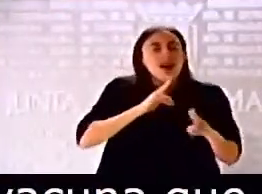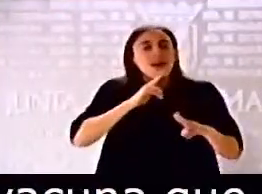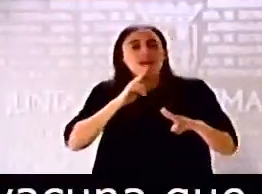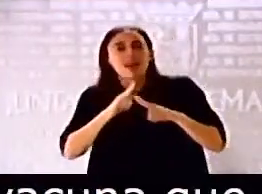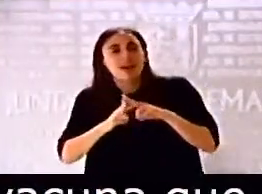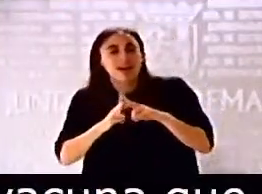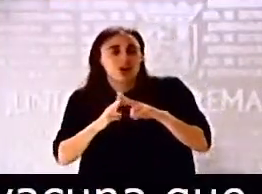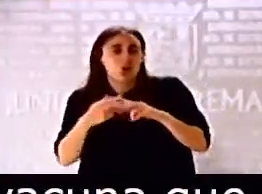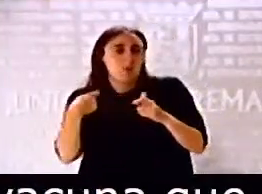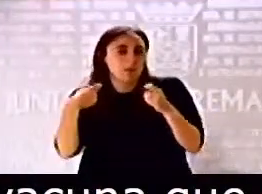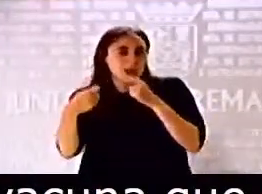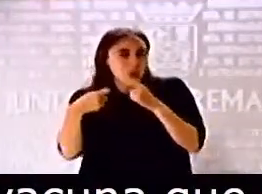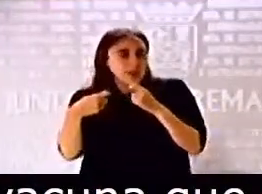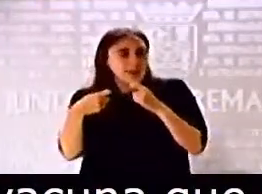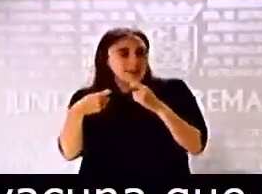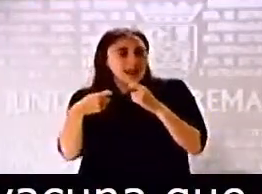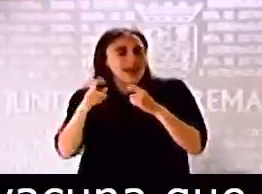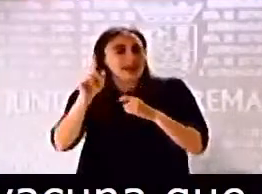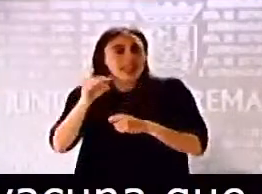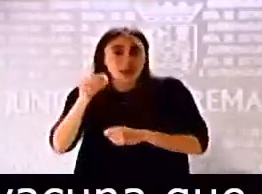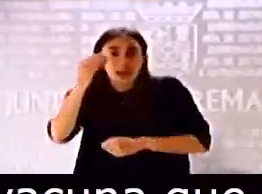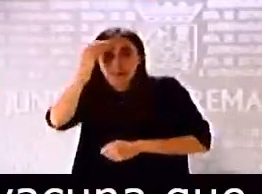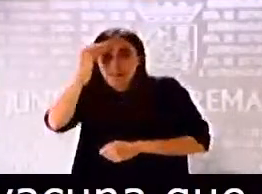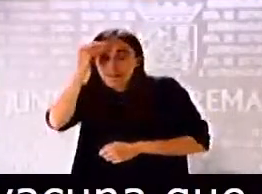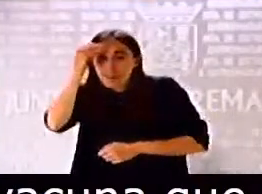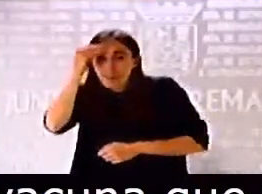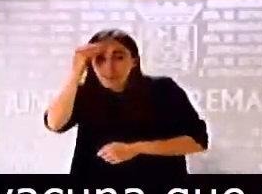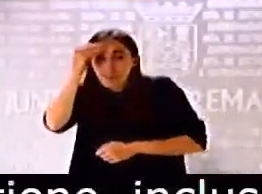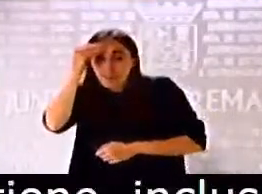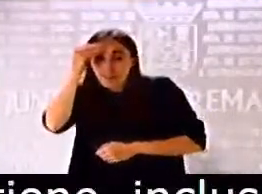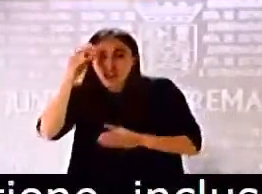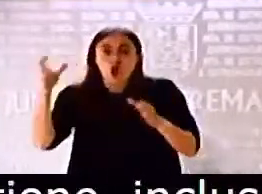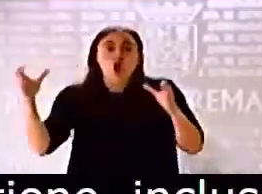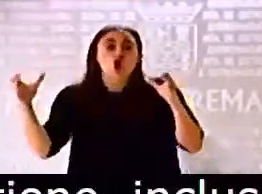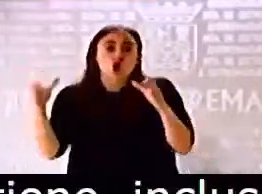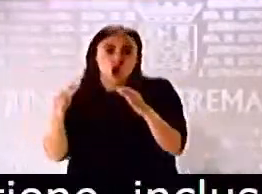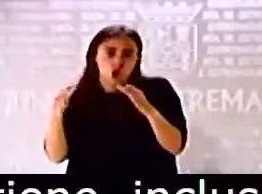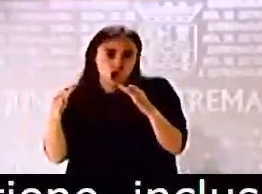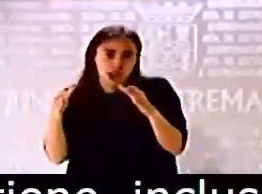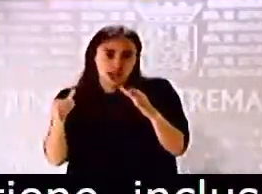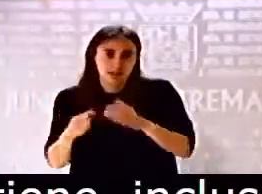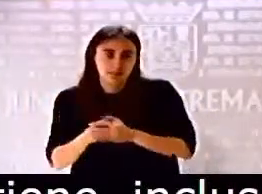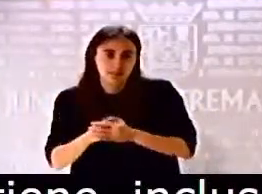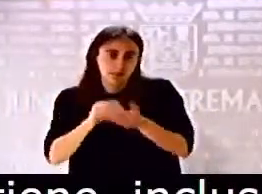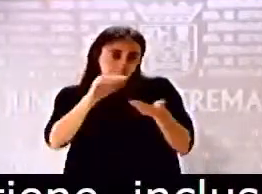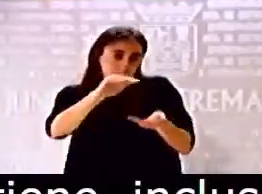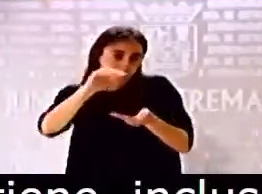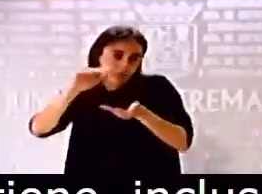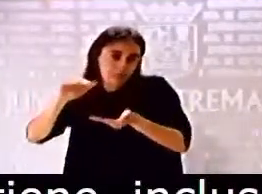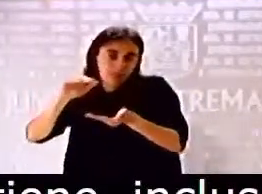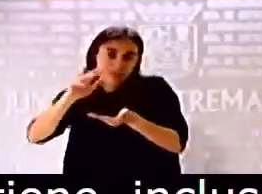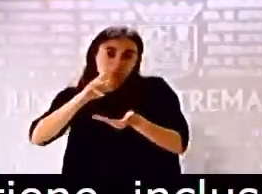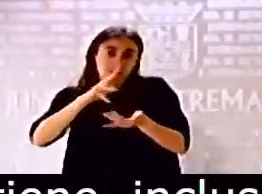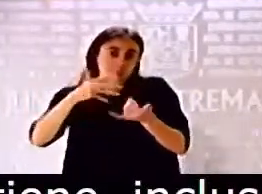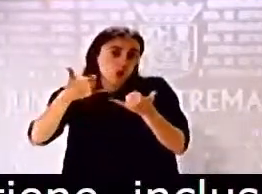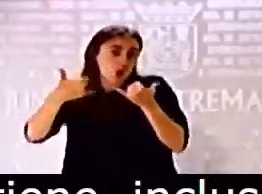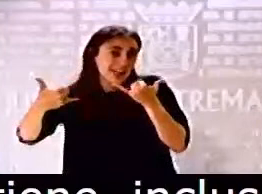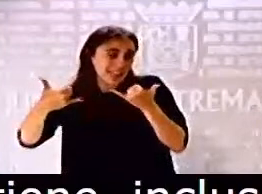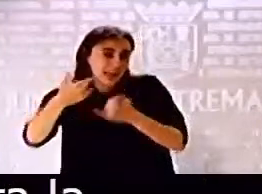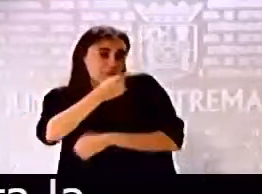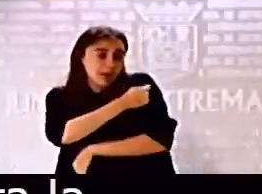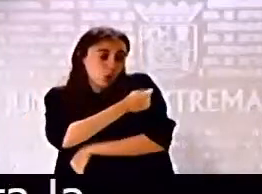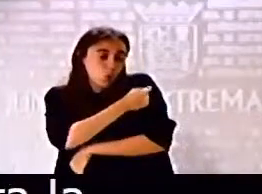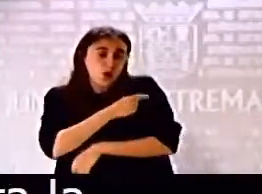tiene, incluso diría que el lote que se le ha puesto para la trazabilidad de la vacuna. Con lo cual no